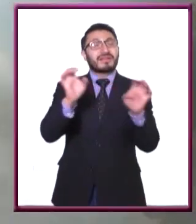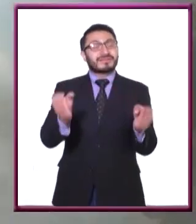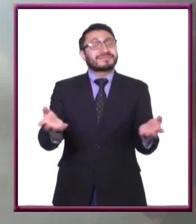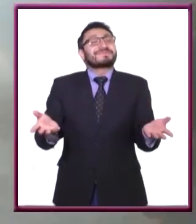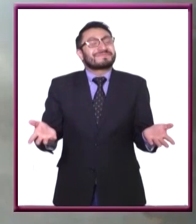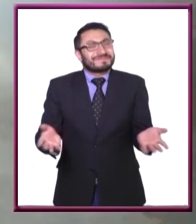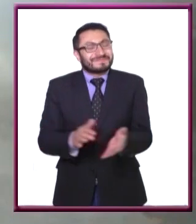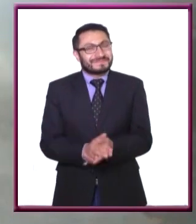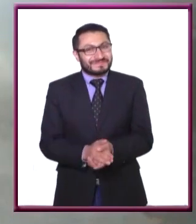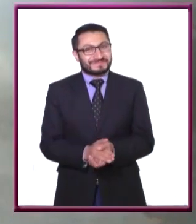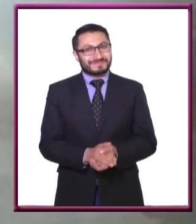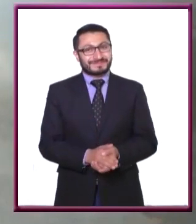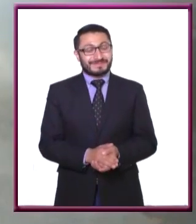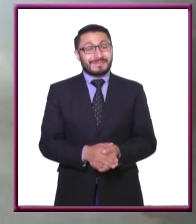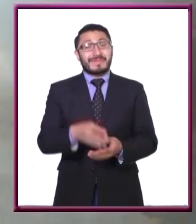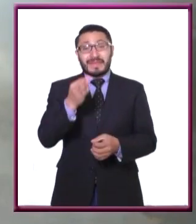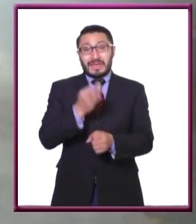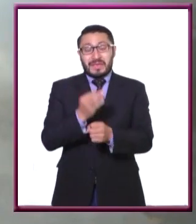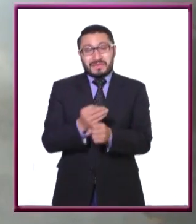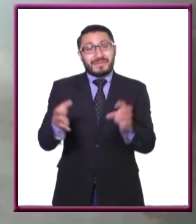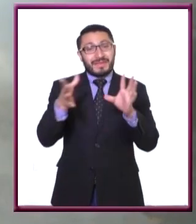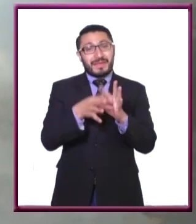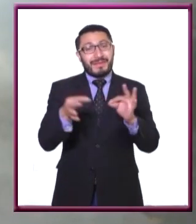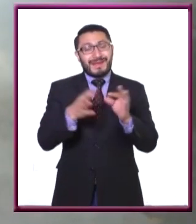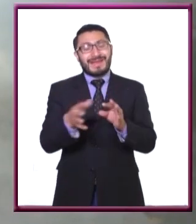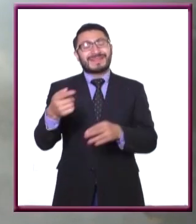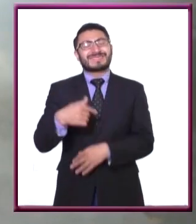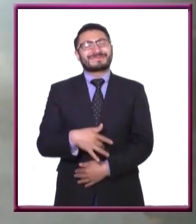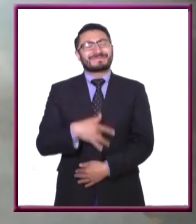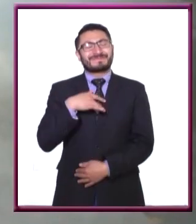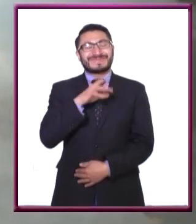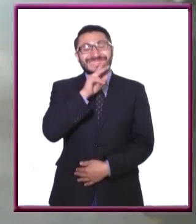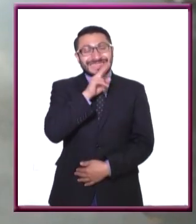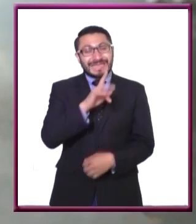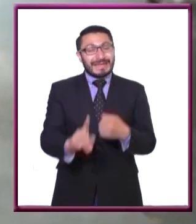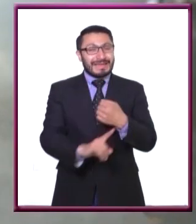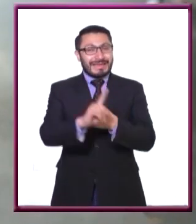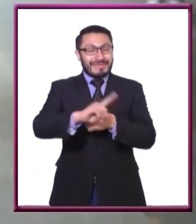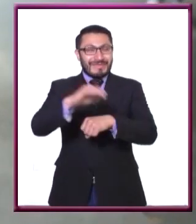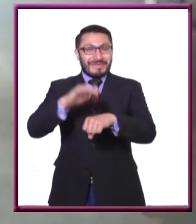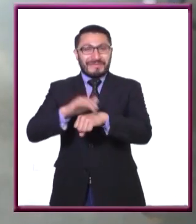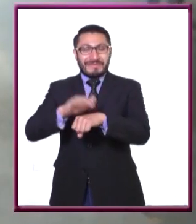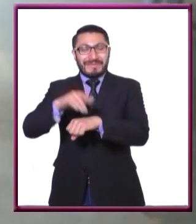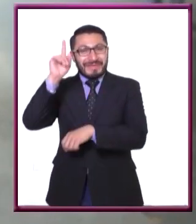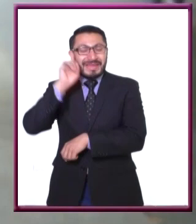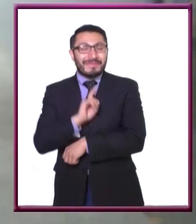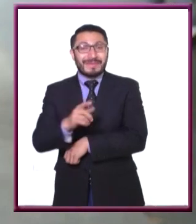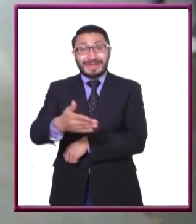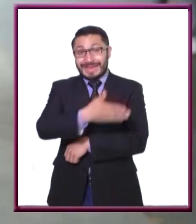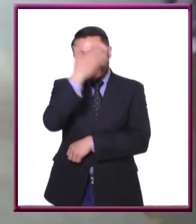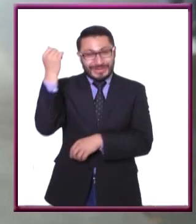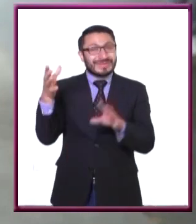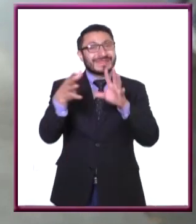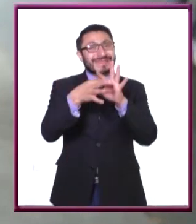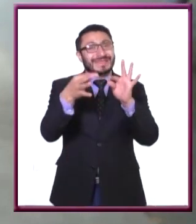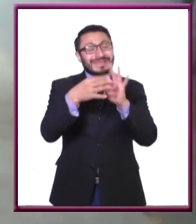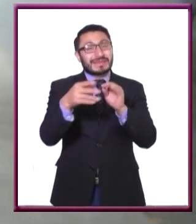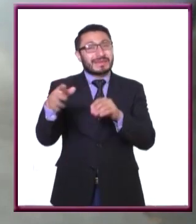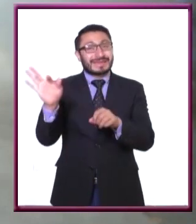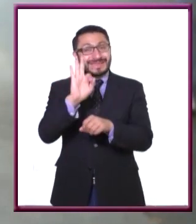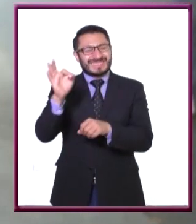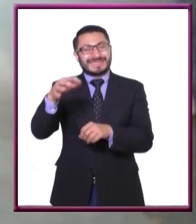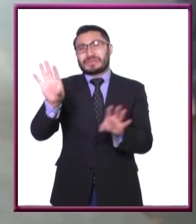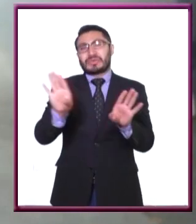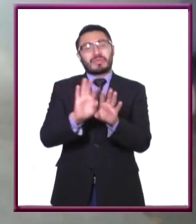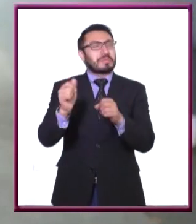Hola, ¿cómo están? Antes de que llegue Ernesto, quiero contarles que estoy un poco preocupada. Tengo un problema con una amiga y no sé si contarles porque tal vez